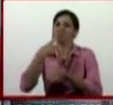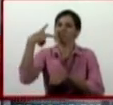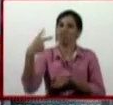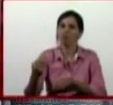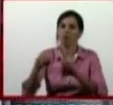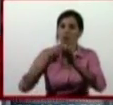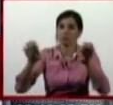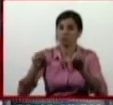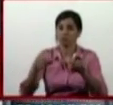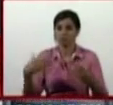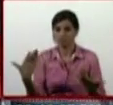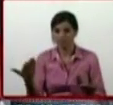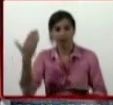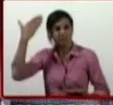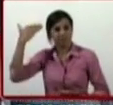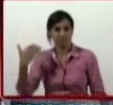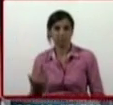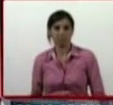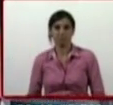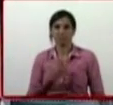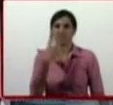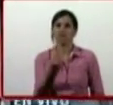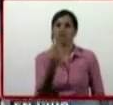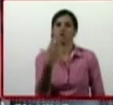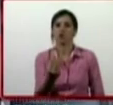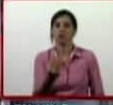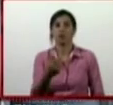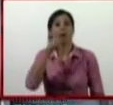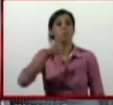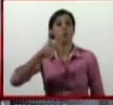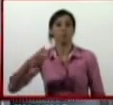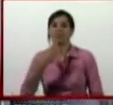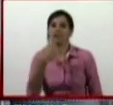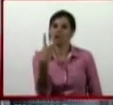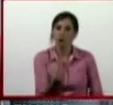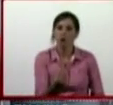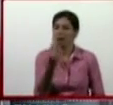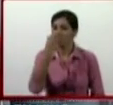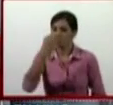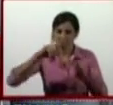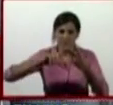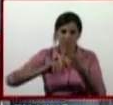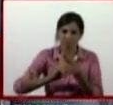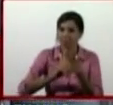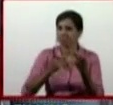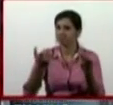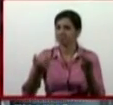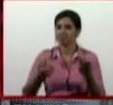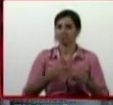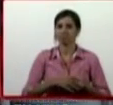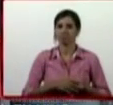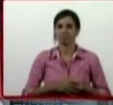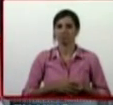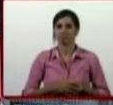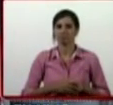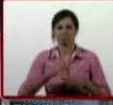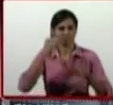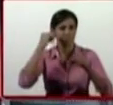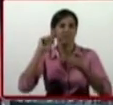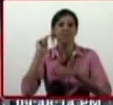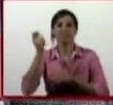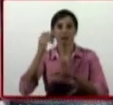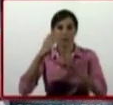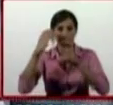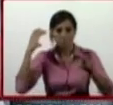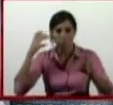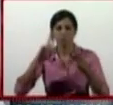La derecha le negó el derecho a todo, al pueblo, a alimentación, transporte, al transporte,